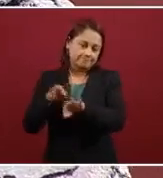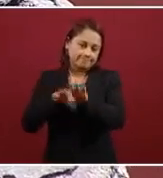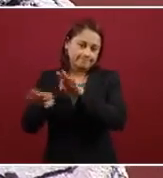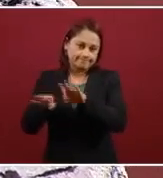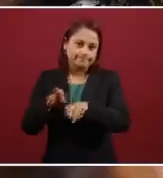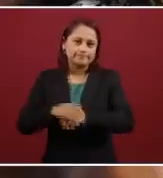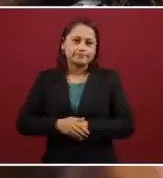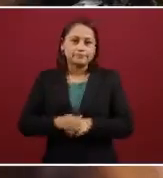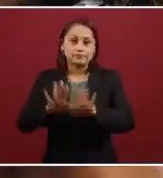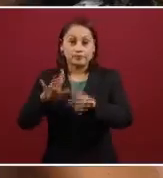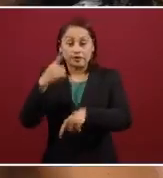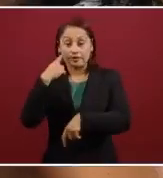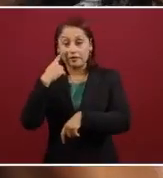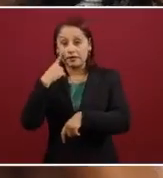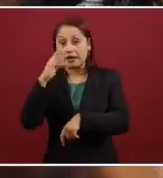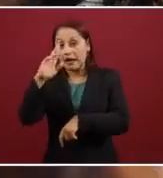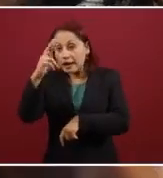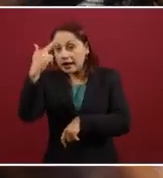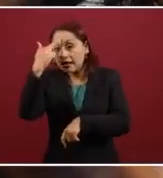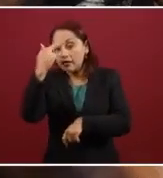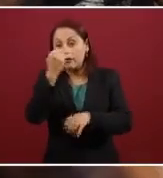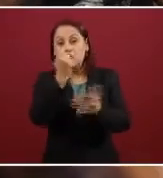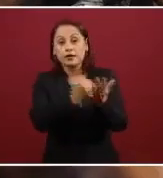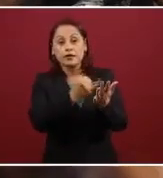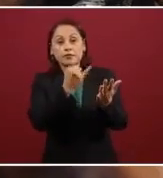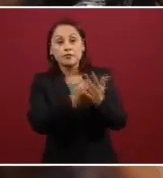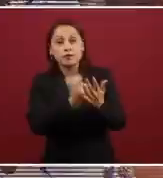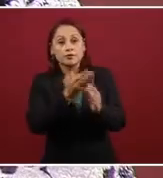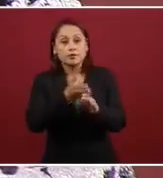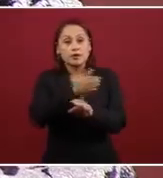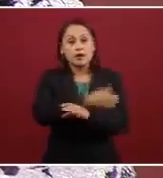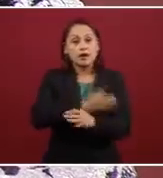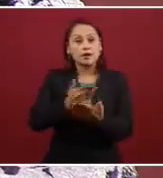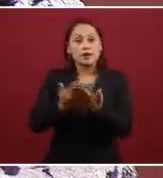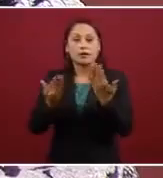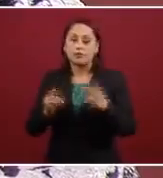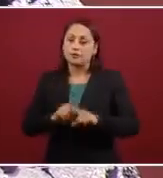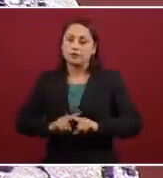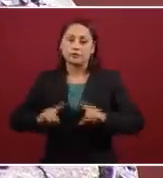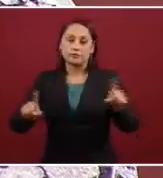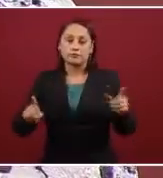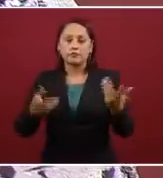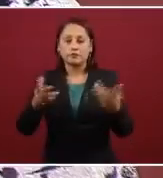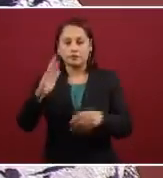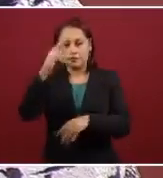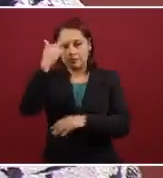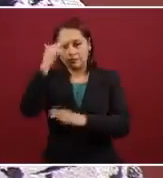mismo. Se van de un rango de arancel muy, muy, muy pequeñito de